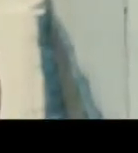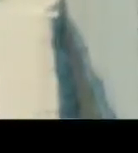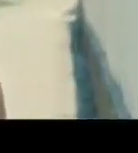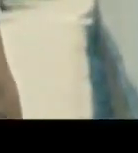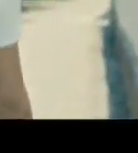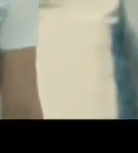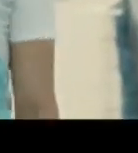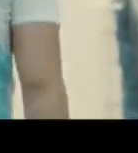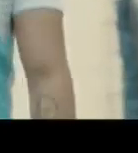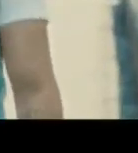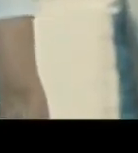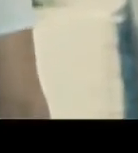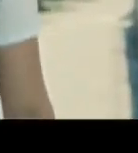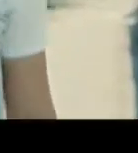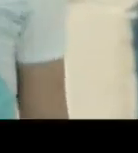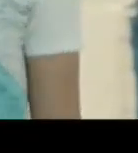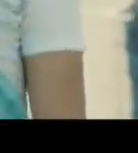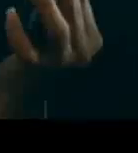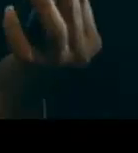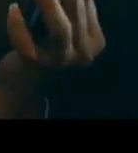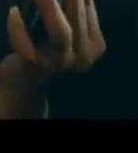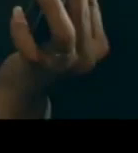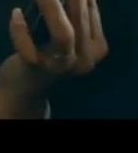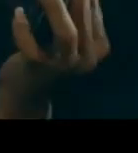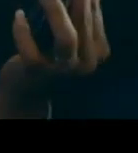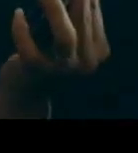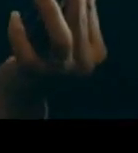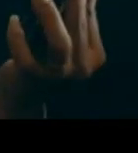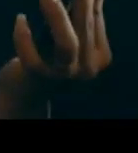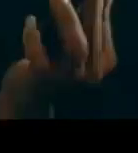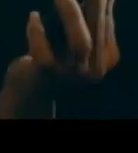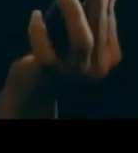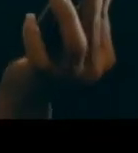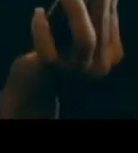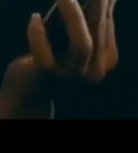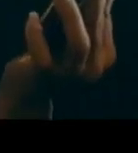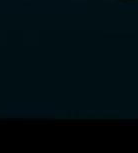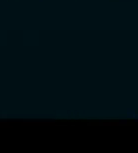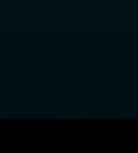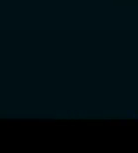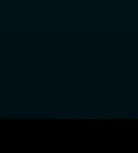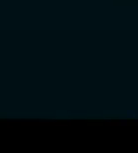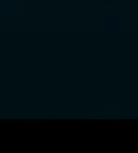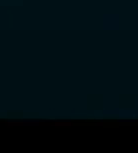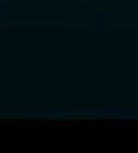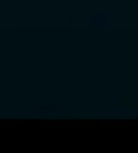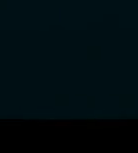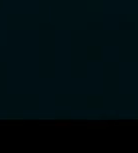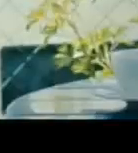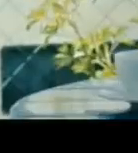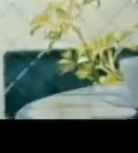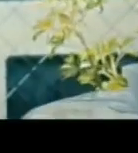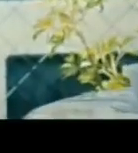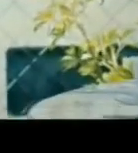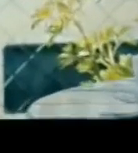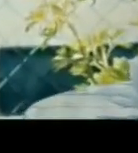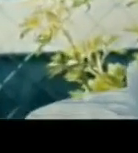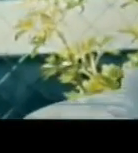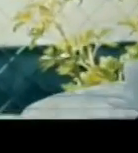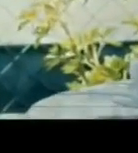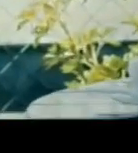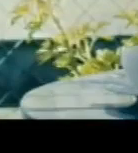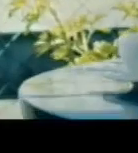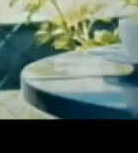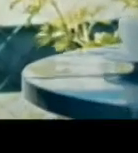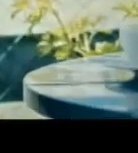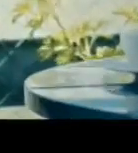Todos quieren tener mi plan. ¿Y cómo no quererlo? Desde que me cambié de plan, nunca más volví a decirle a mi amiga. Me quedé sin minutos. Un plan donde